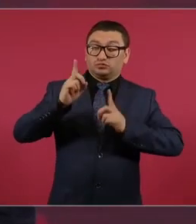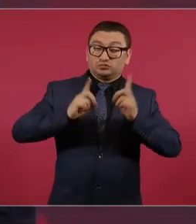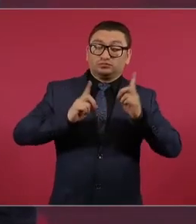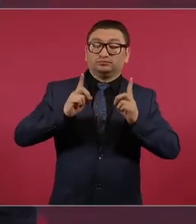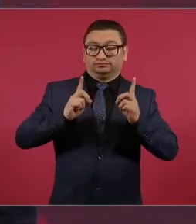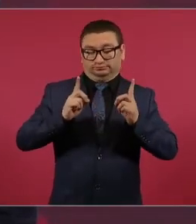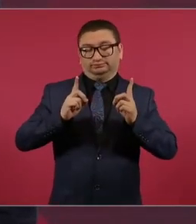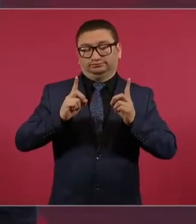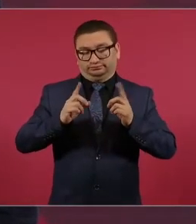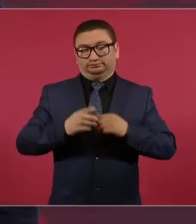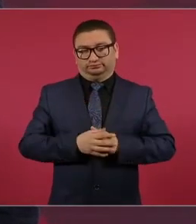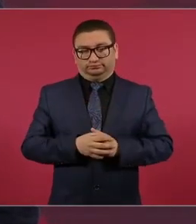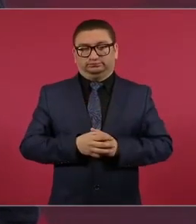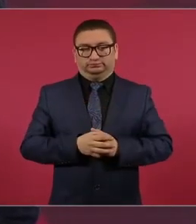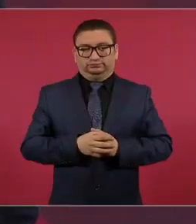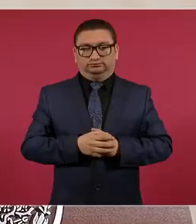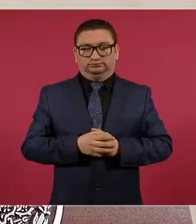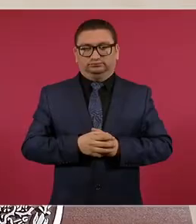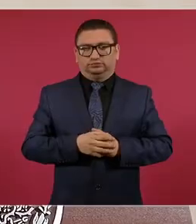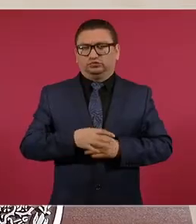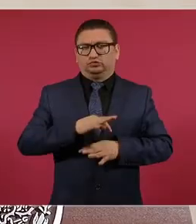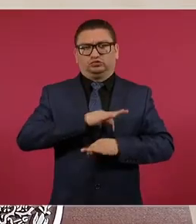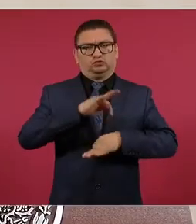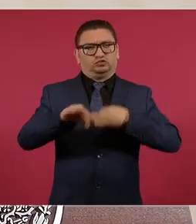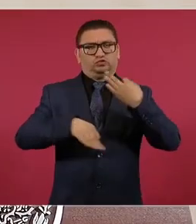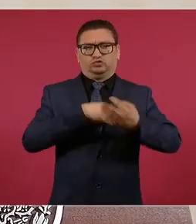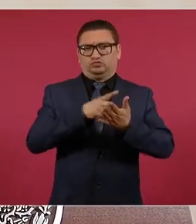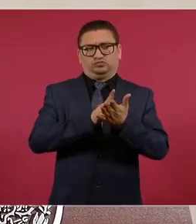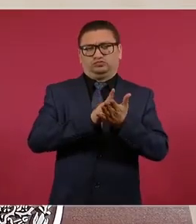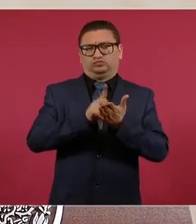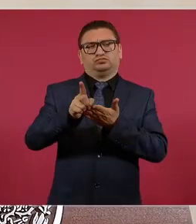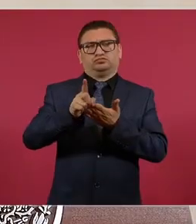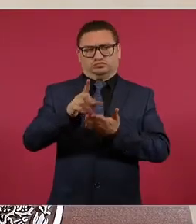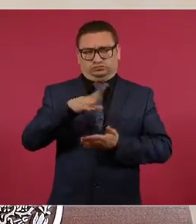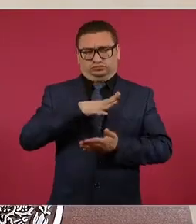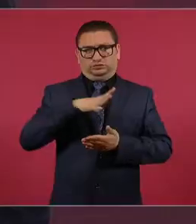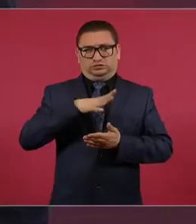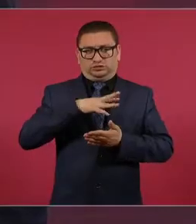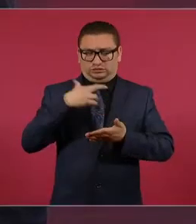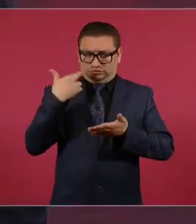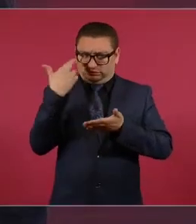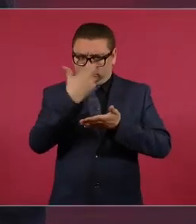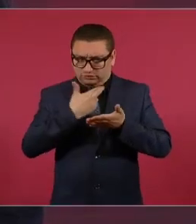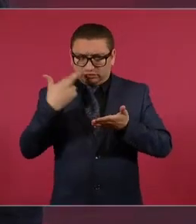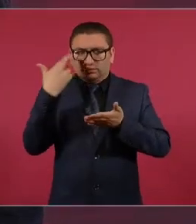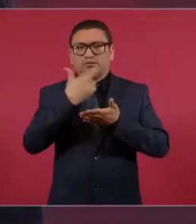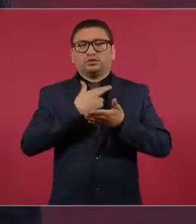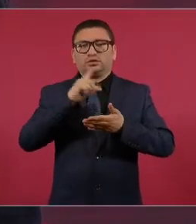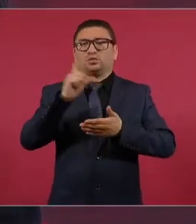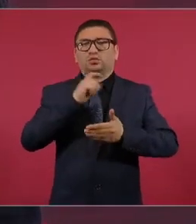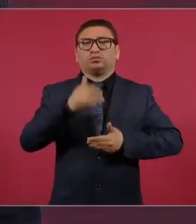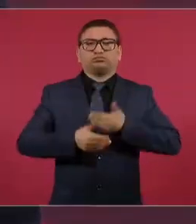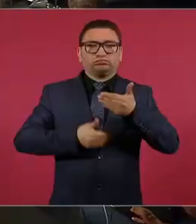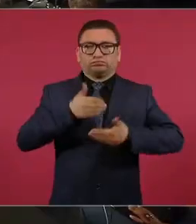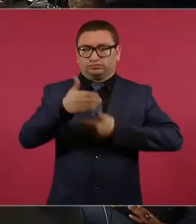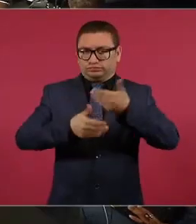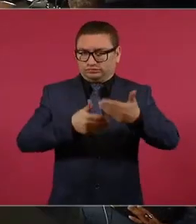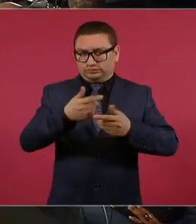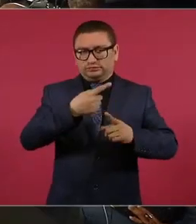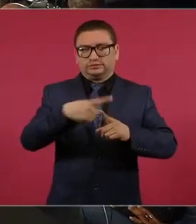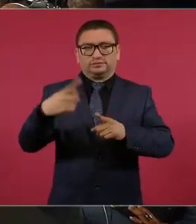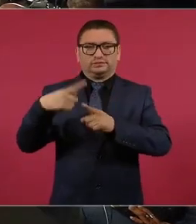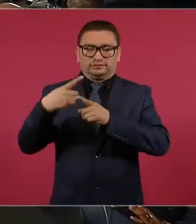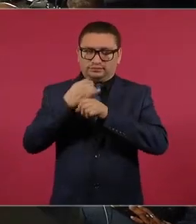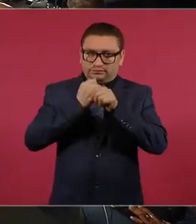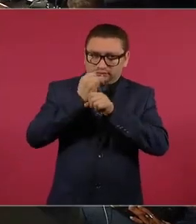dudas y todos tenemos derecho no a que revisen nuestros procesos que se